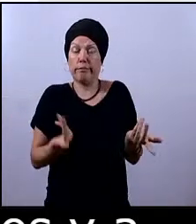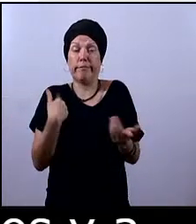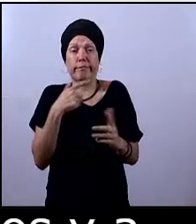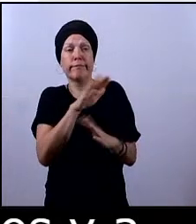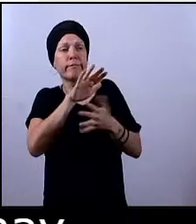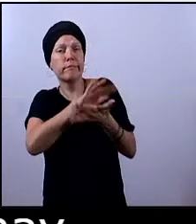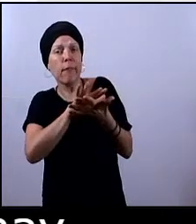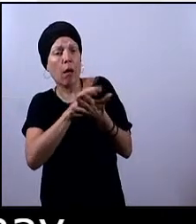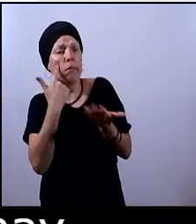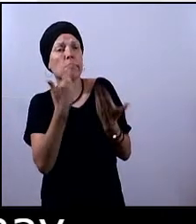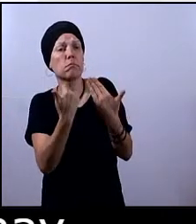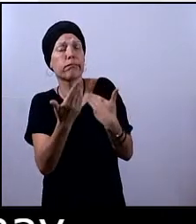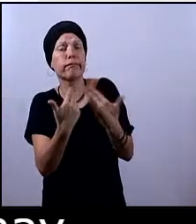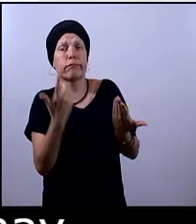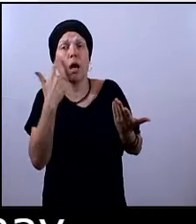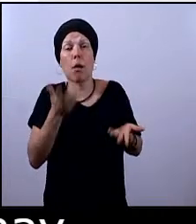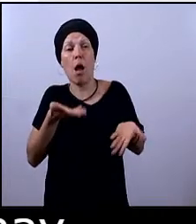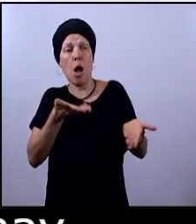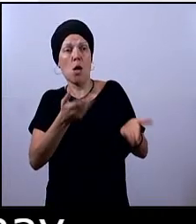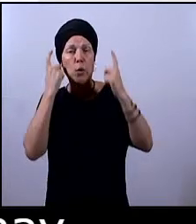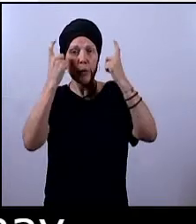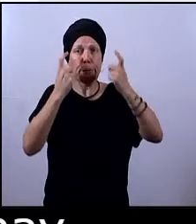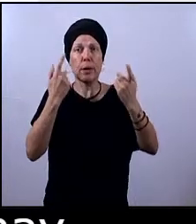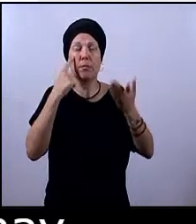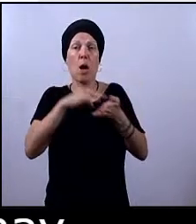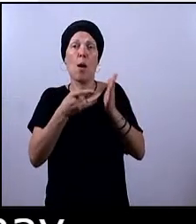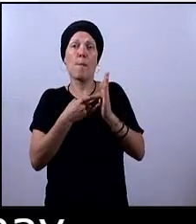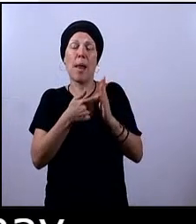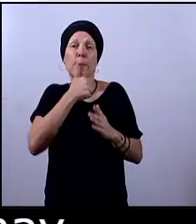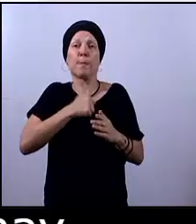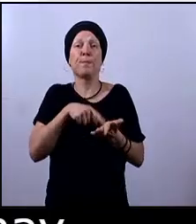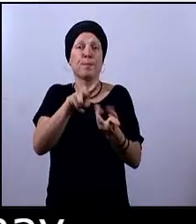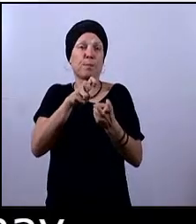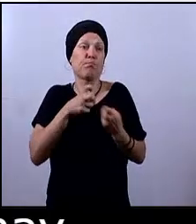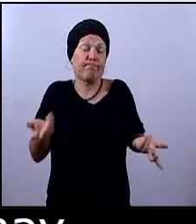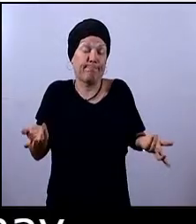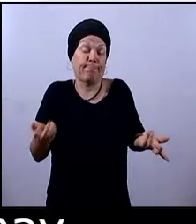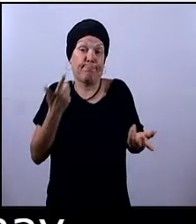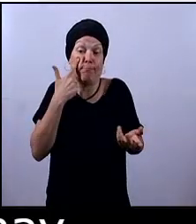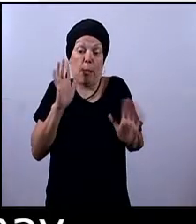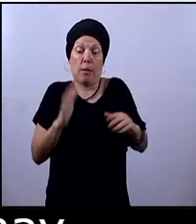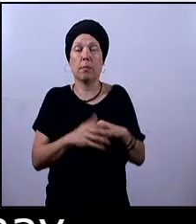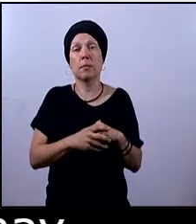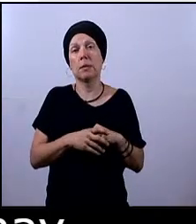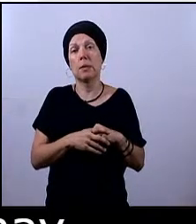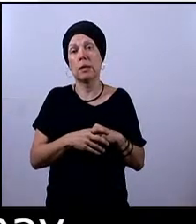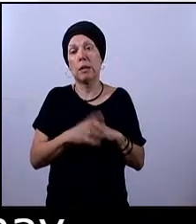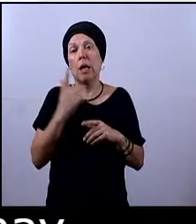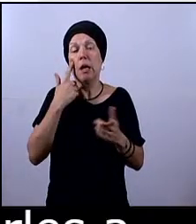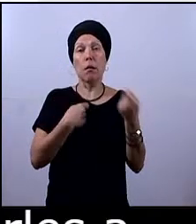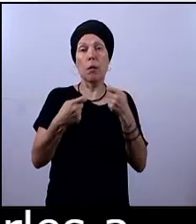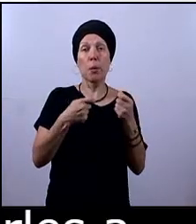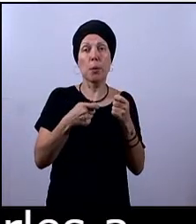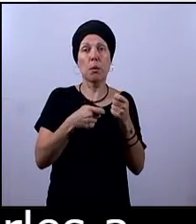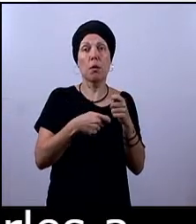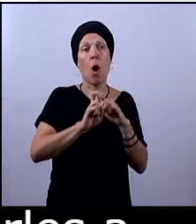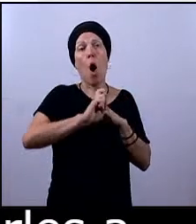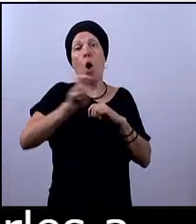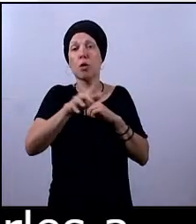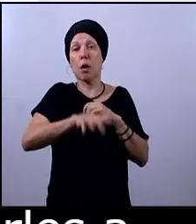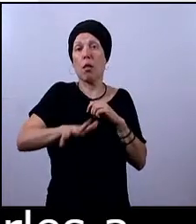ellos y a tratar de ayudarles dentro del plan de contingencia que tenemos de aranceles a diversificar mercados, a que ataquen